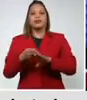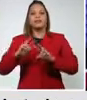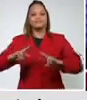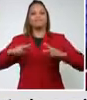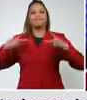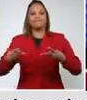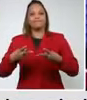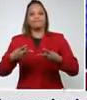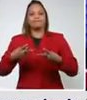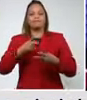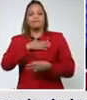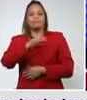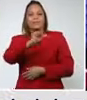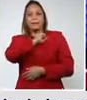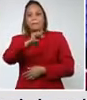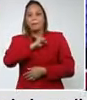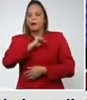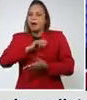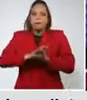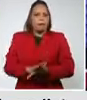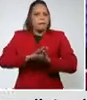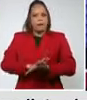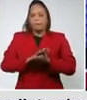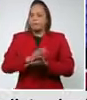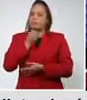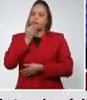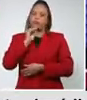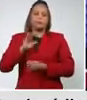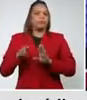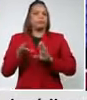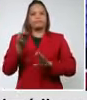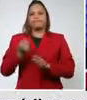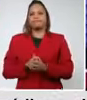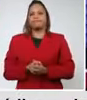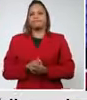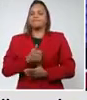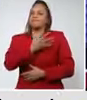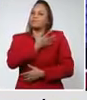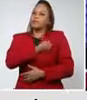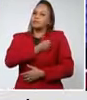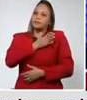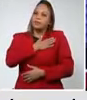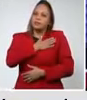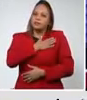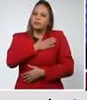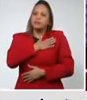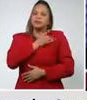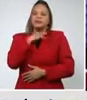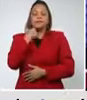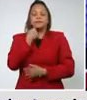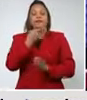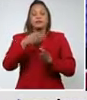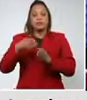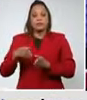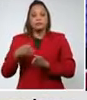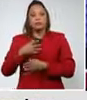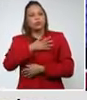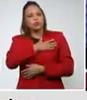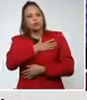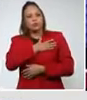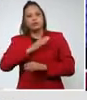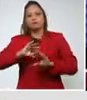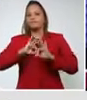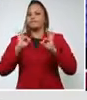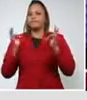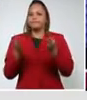fue posible su recuperación. Lamentamos mucho este fallecimiento y damos las condolencias a sus